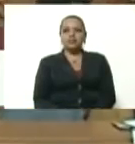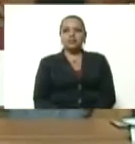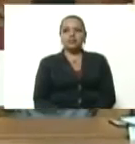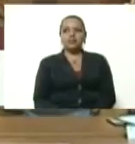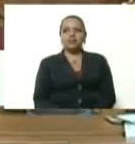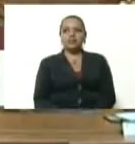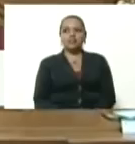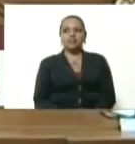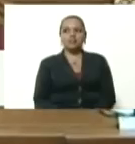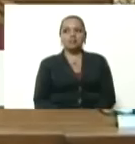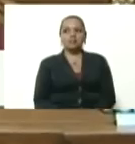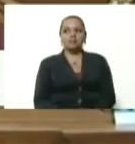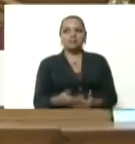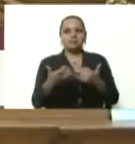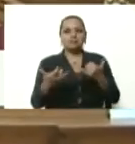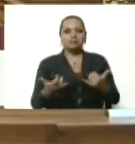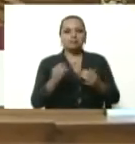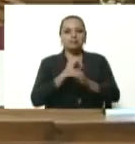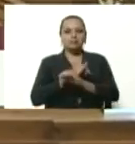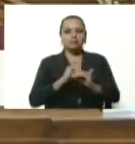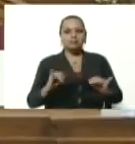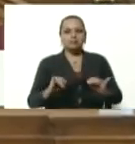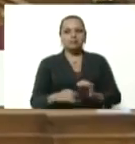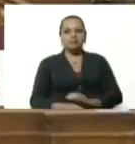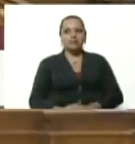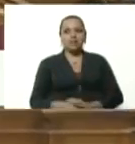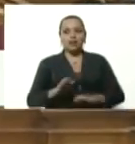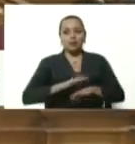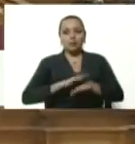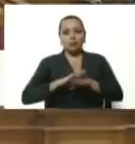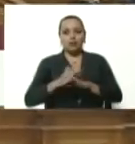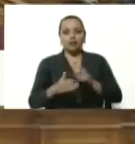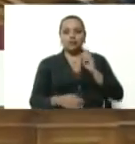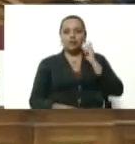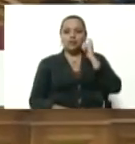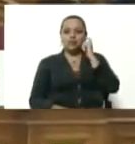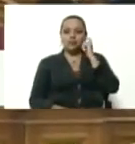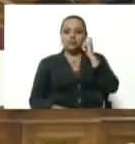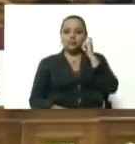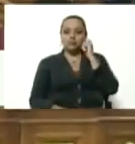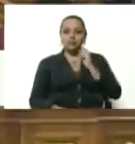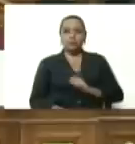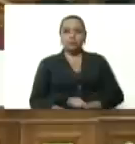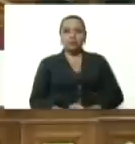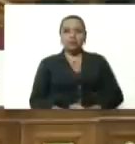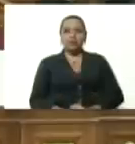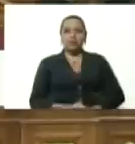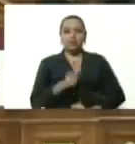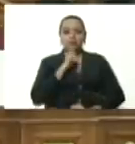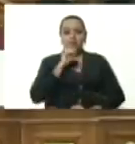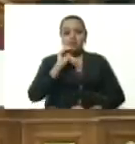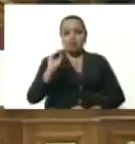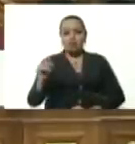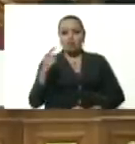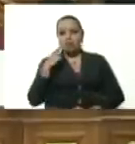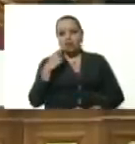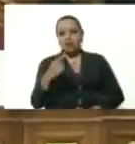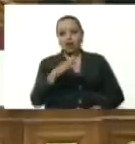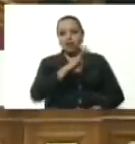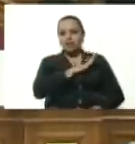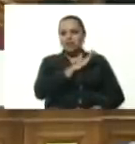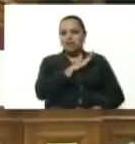Ya para cerrar, porque Pedro fue inclemente cuando me llamó y me dijo,